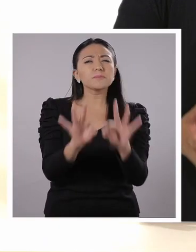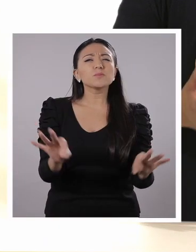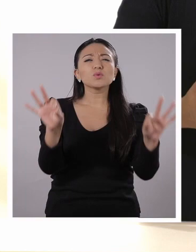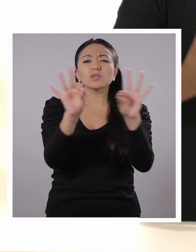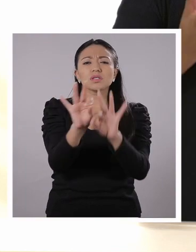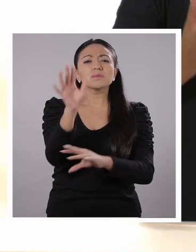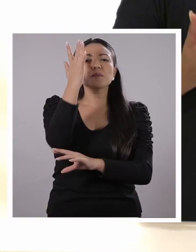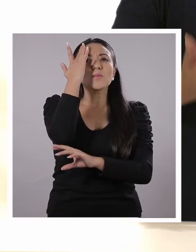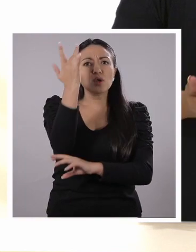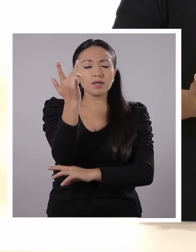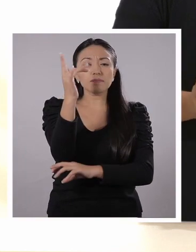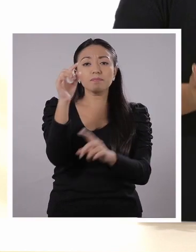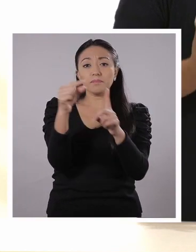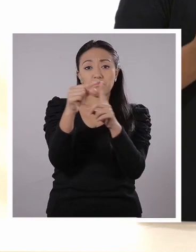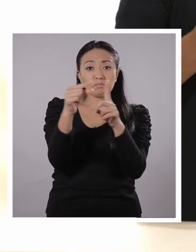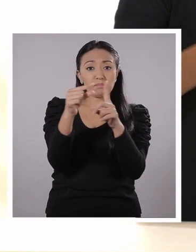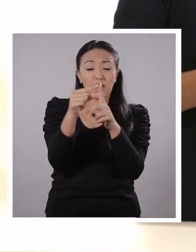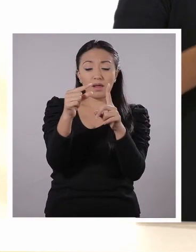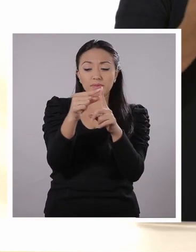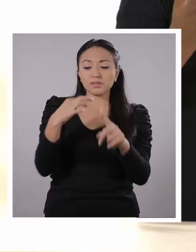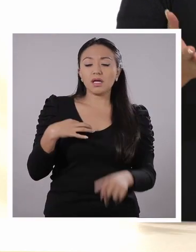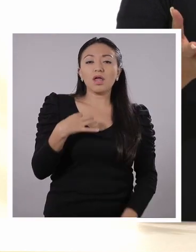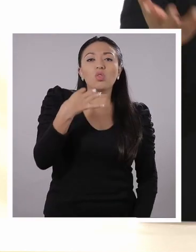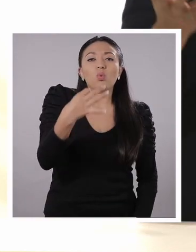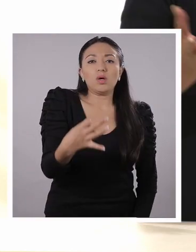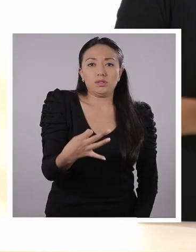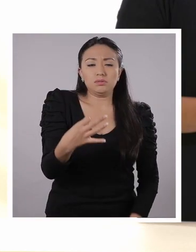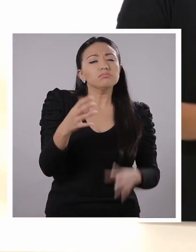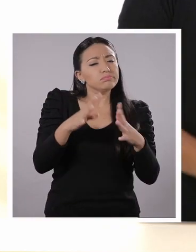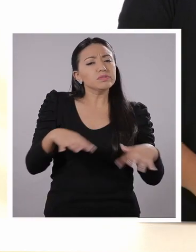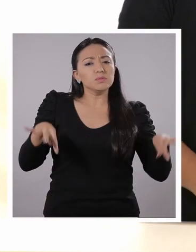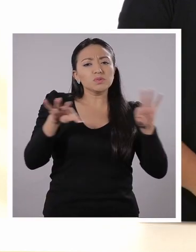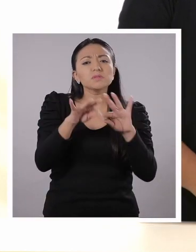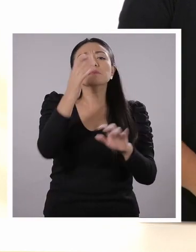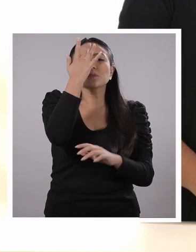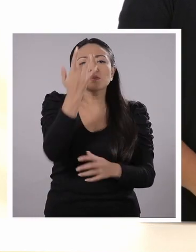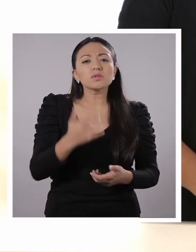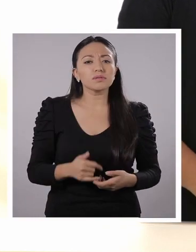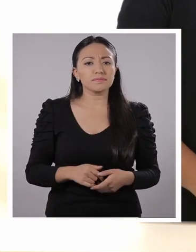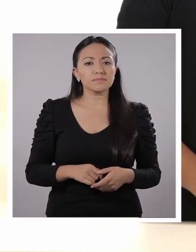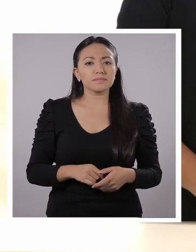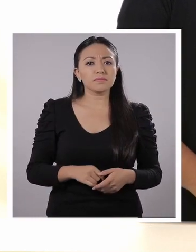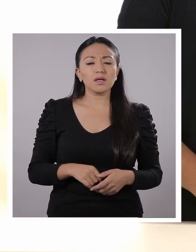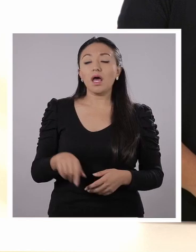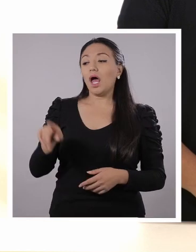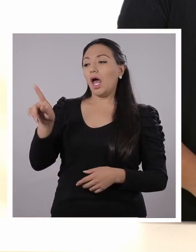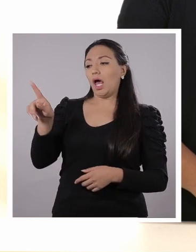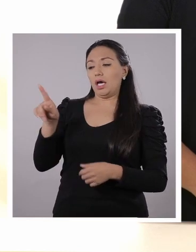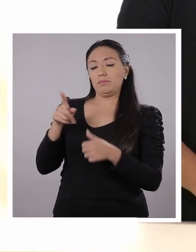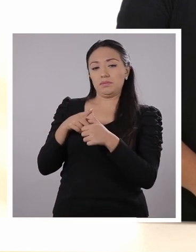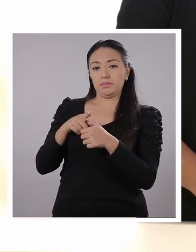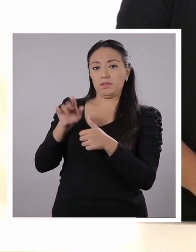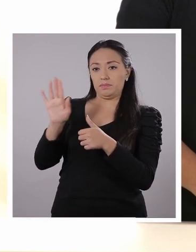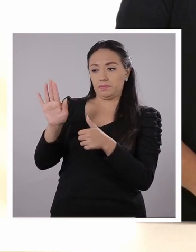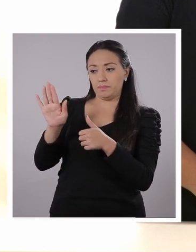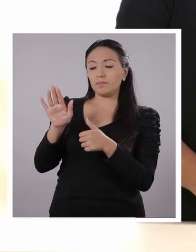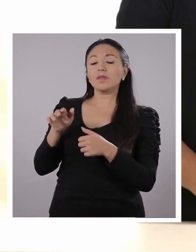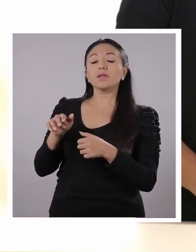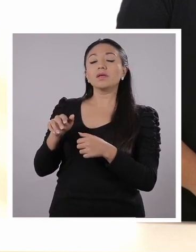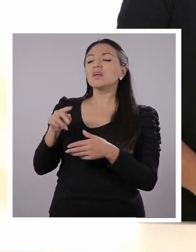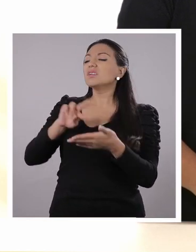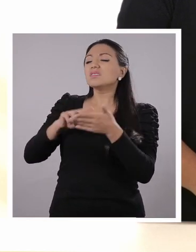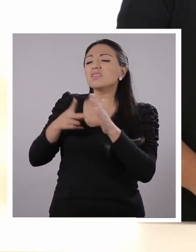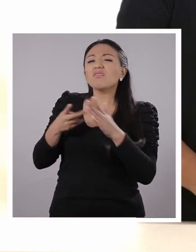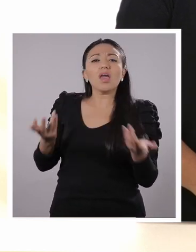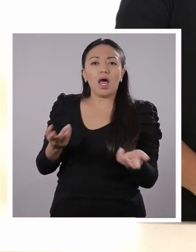Chicos, ¿por qué será tan importante conservar las palabras de cortesía en estos momentos? Profe, pero hagamos algo primero. ¿Qué? ¿Qué